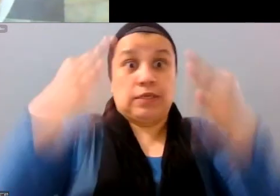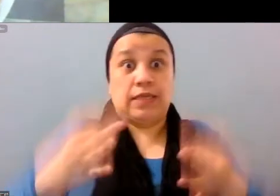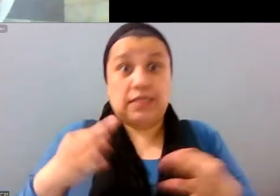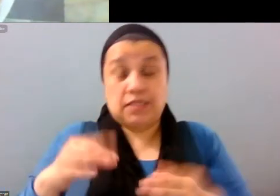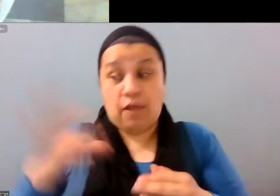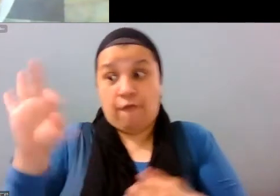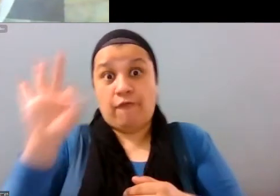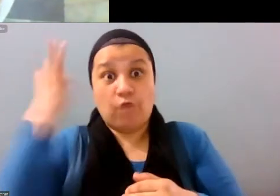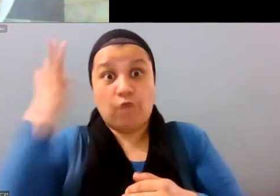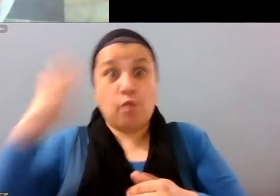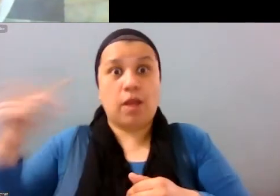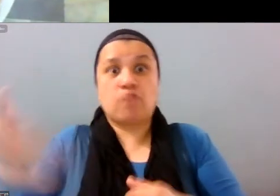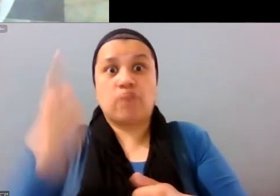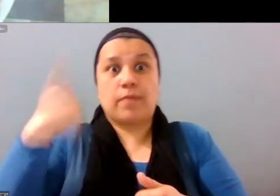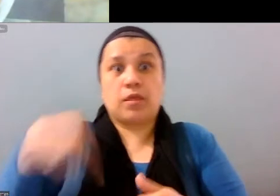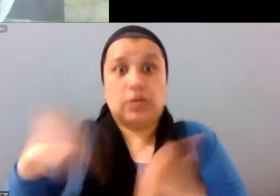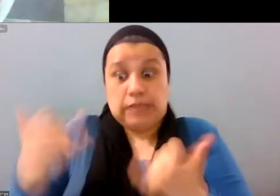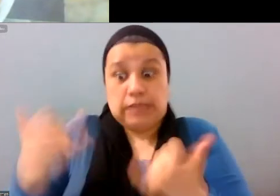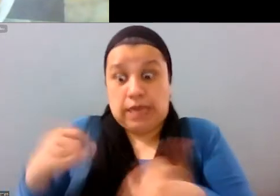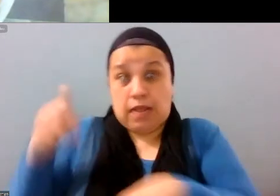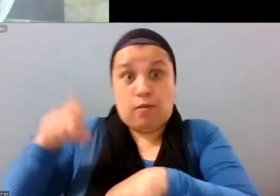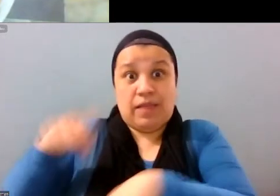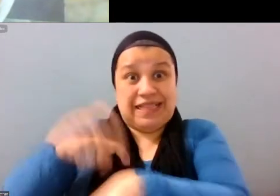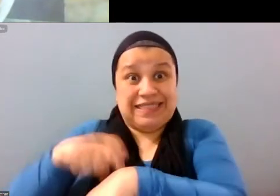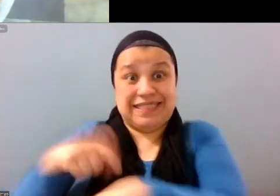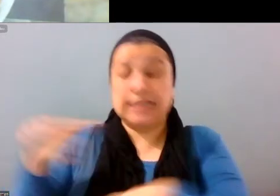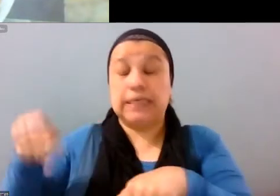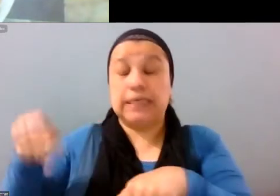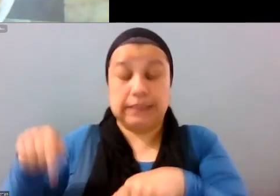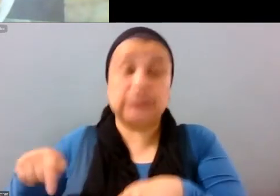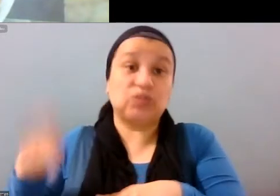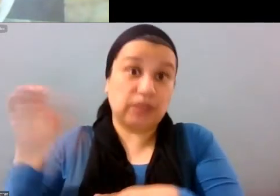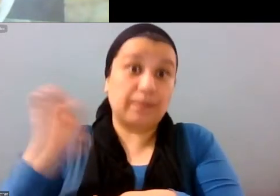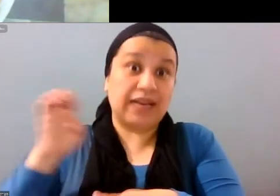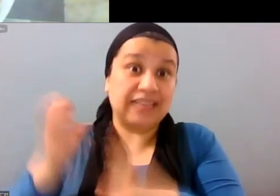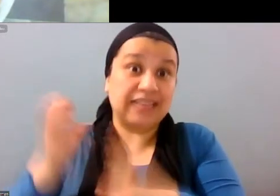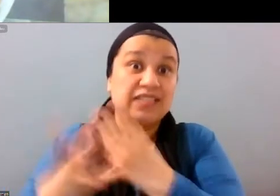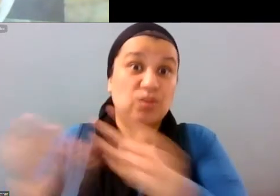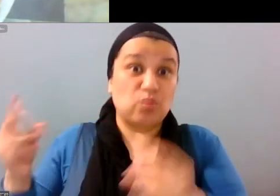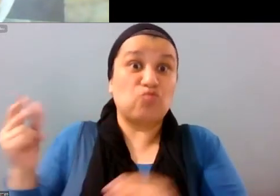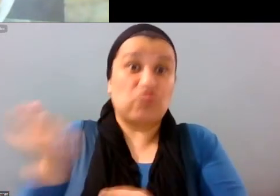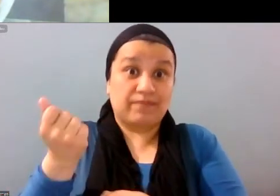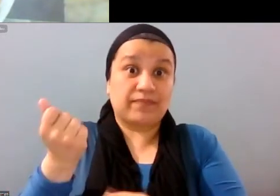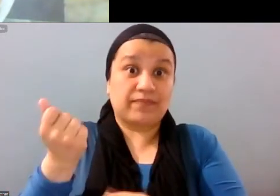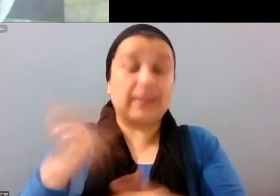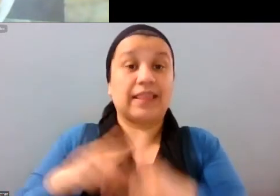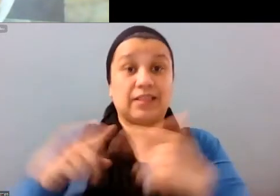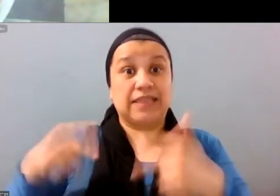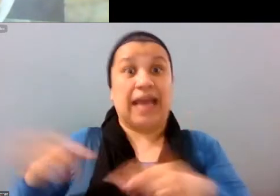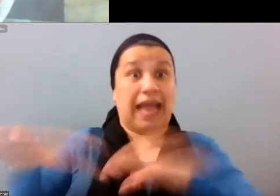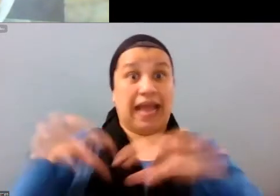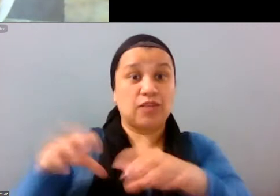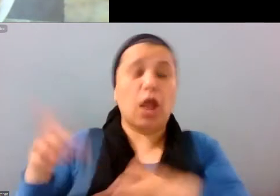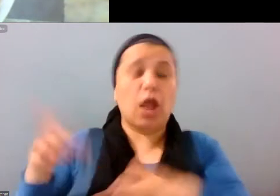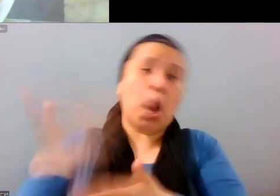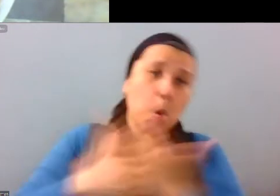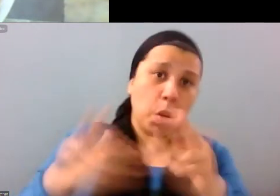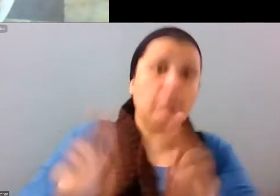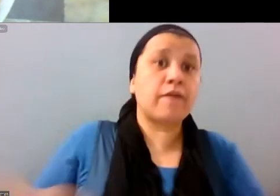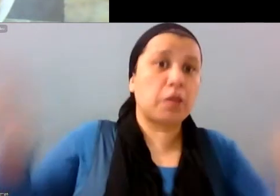sujeta a los conocimientos que tenemos yo creo que eso es un elemento de fondo actuar de emergencia tiene ventajas si es que lo podemos hacer